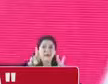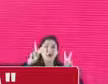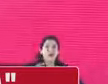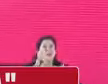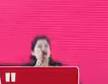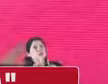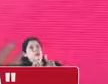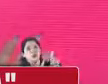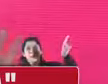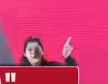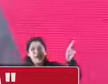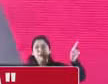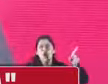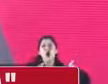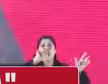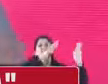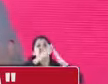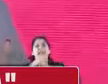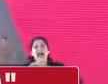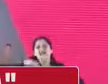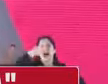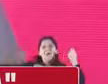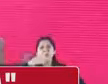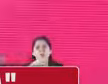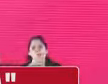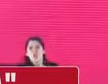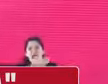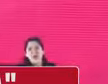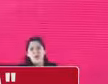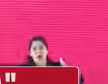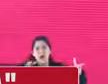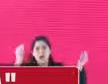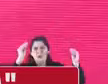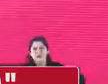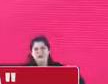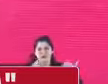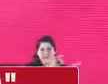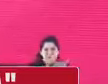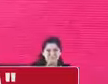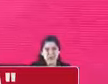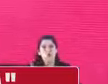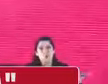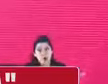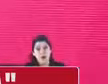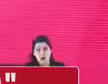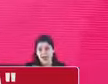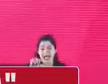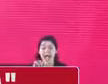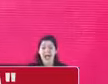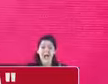brothers todo voló por los aires la argentina no voló por los aires pero sentimos el cimbronazo en la actividad